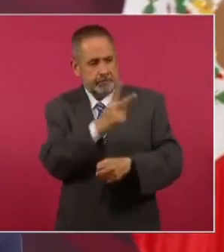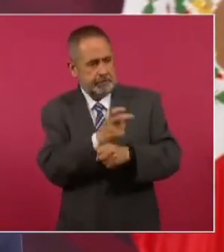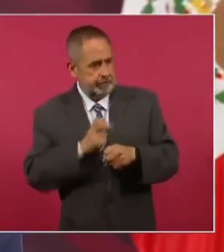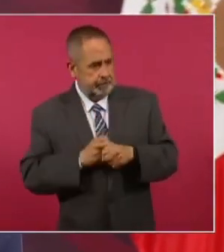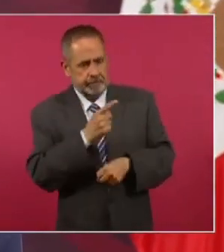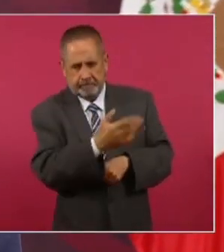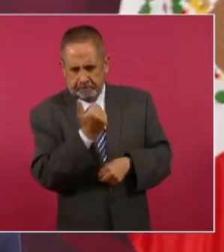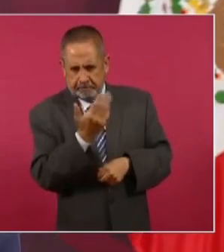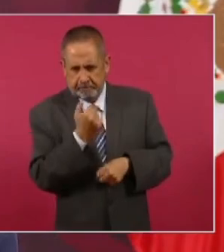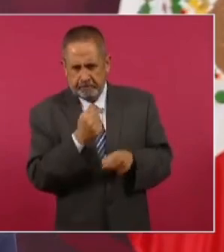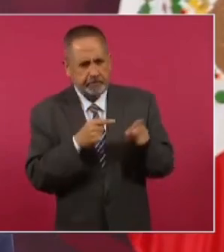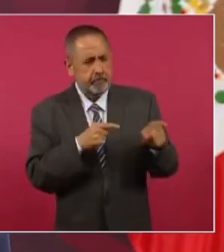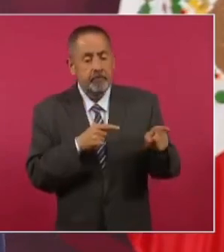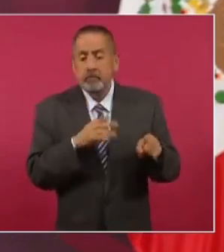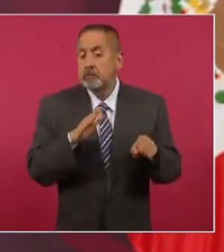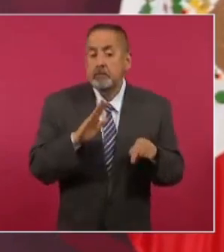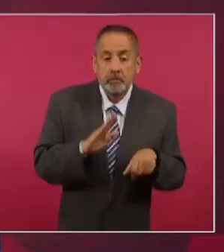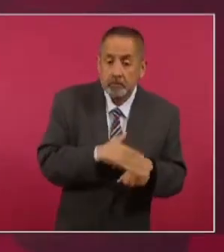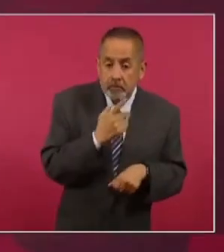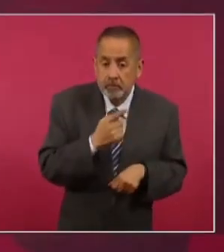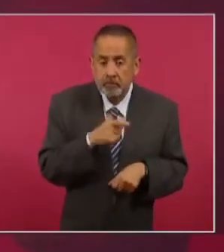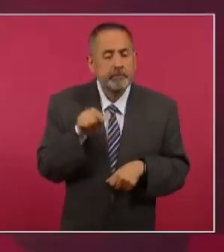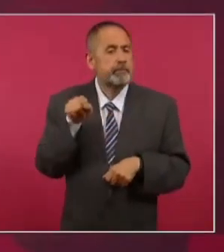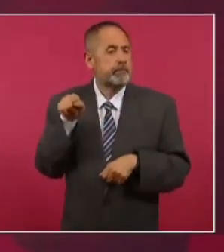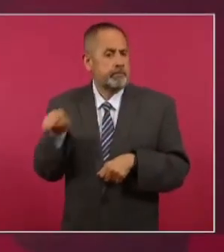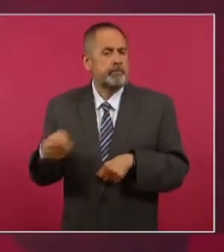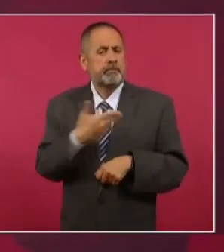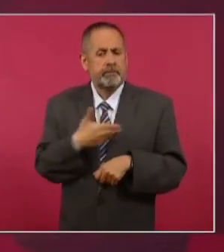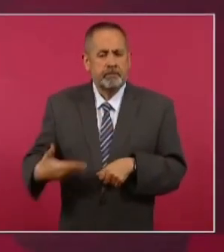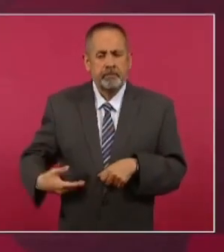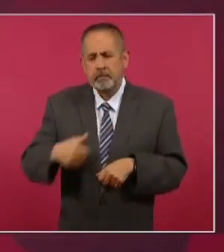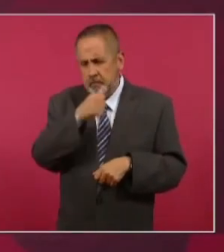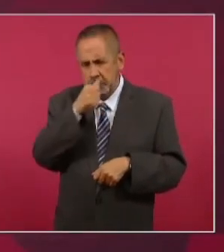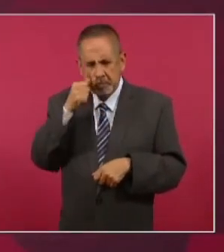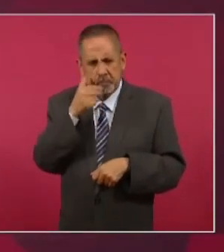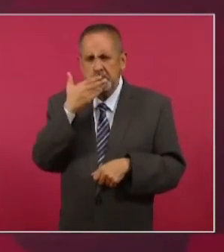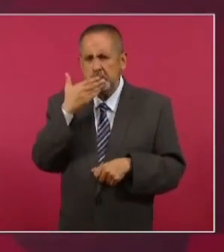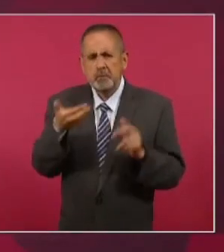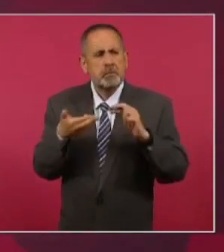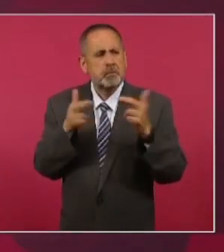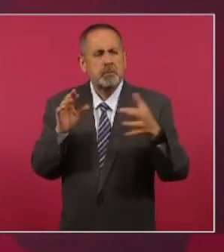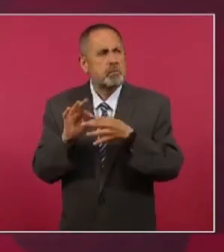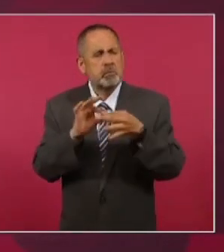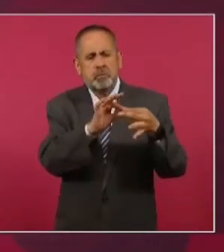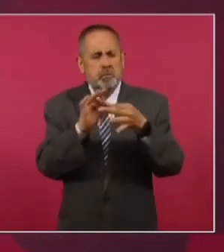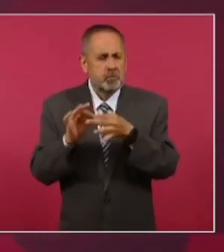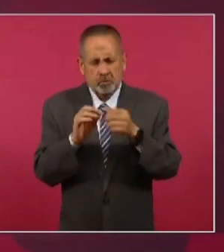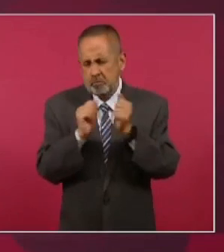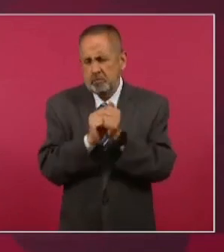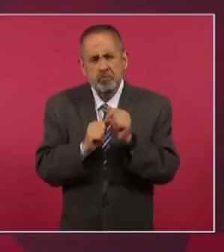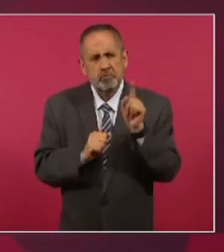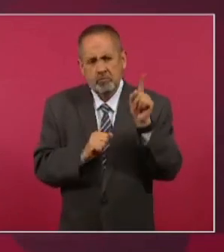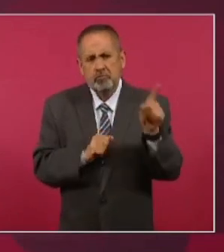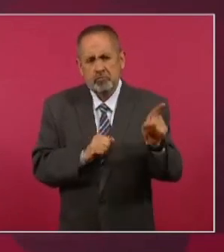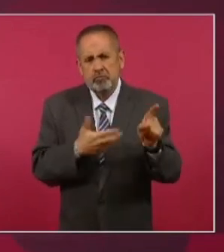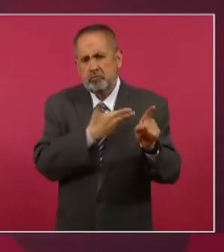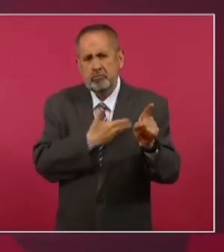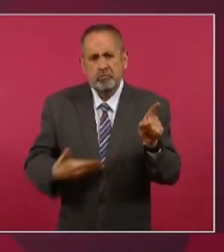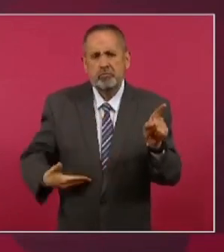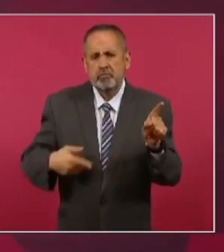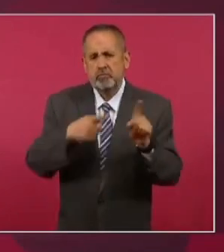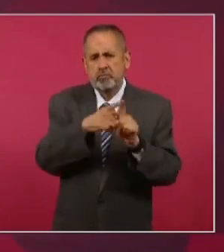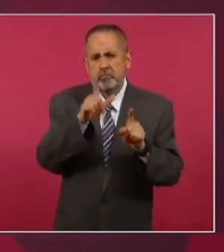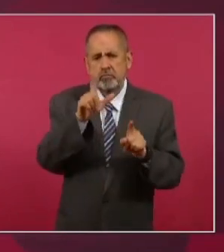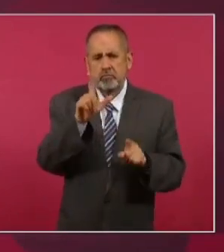porque el presidente Juárez mantuvo una muy buena relación con el presidente